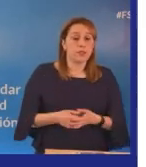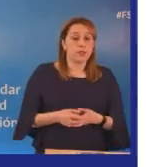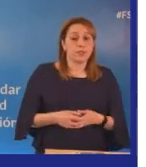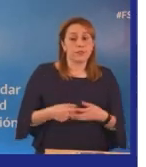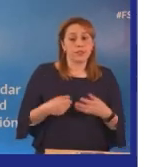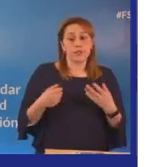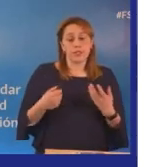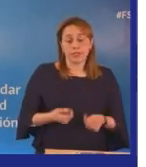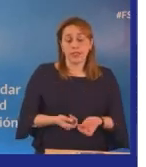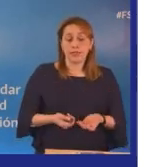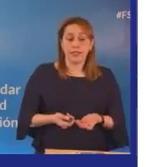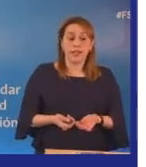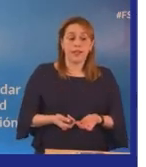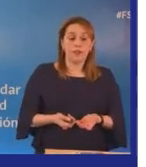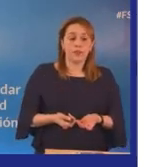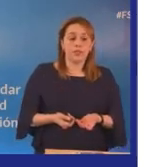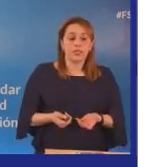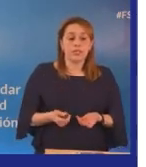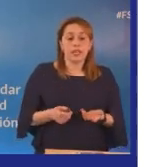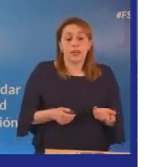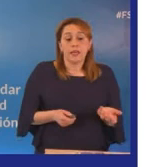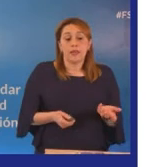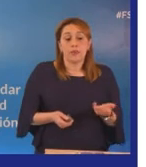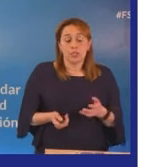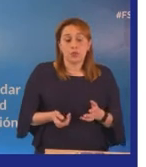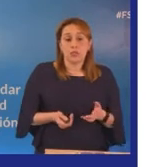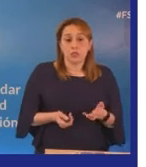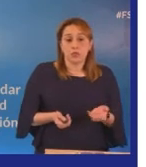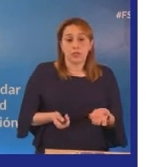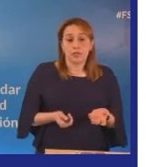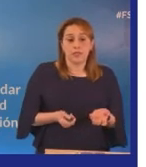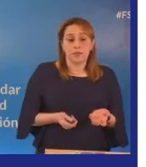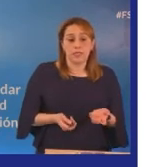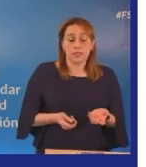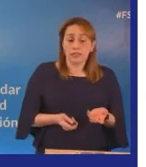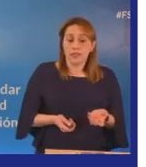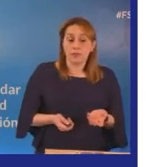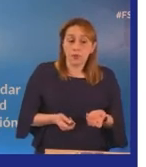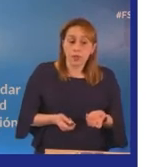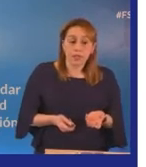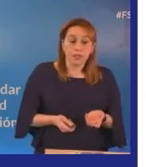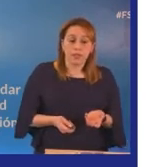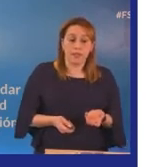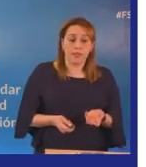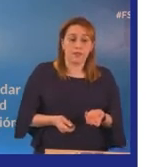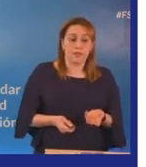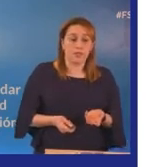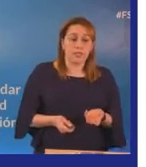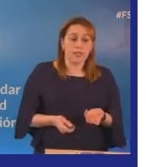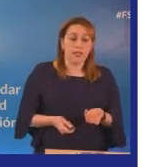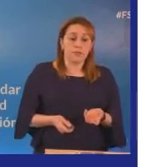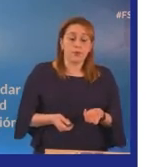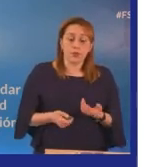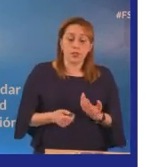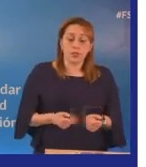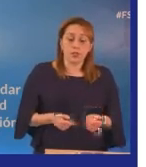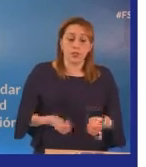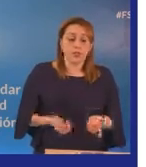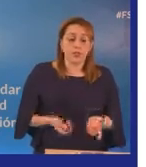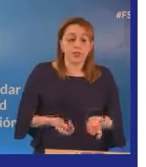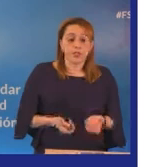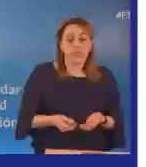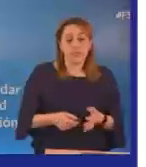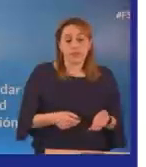miembros superiores e inferiores ya está alterado, ya en algunas ocasiones este paciente ya puede tener alteraciones en el proceso